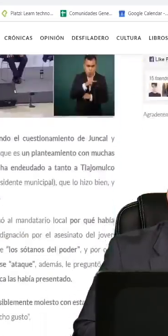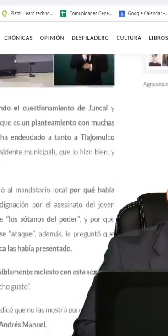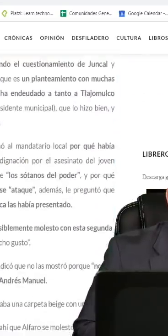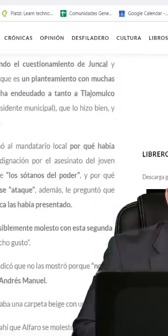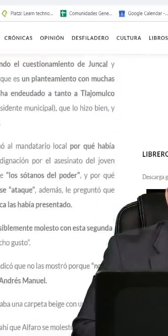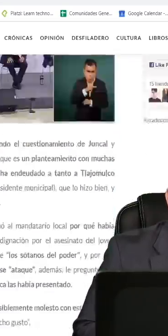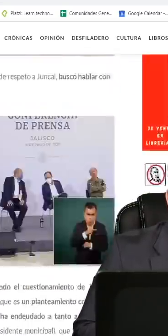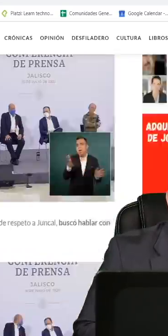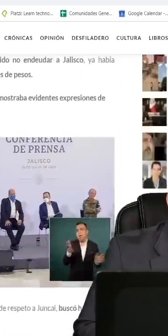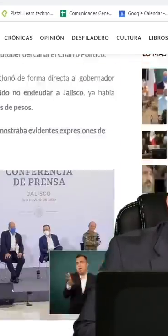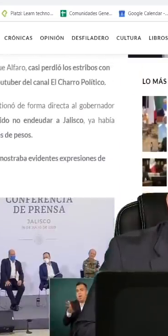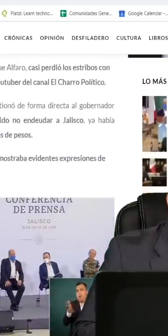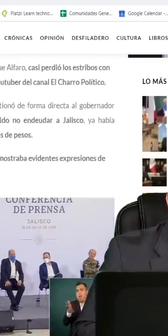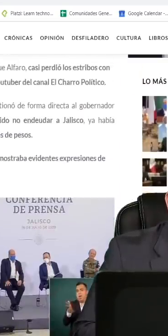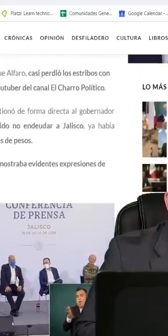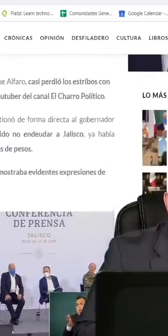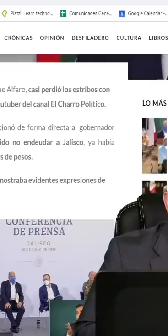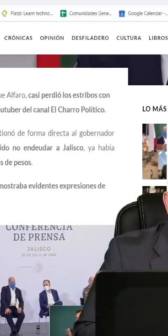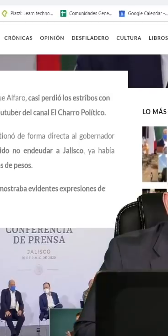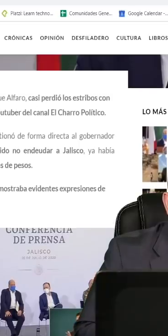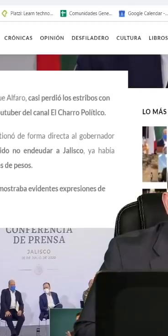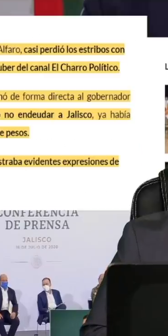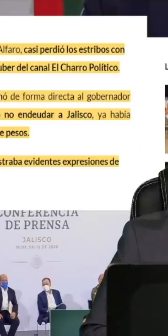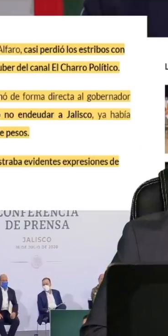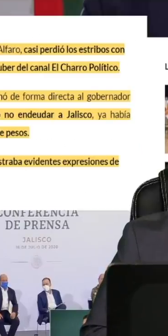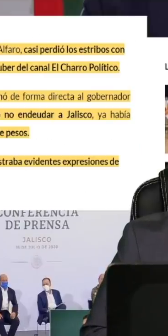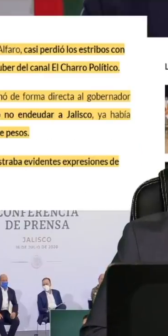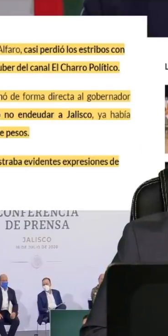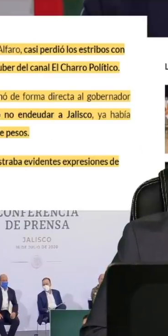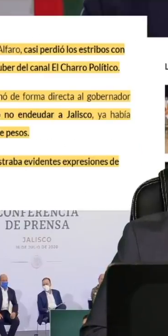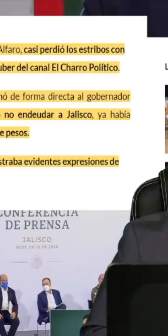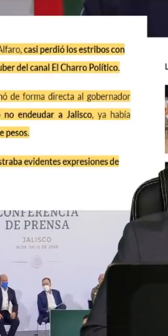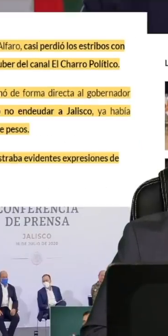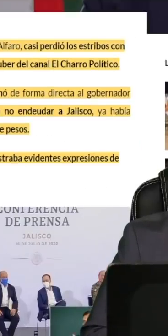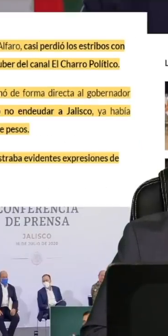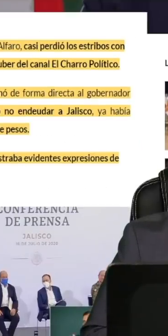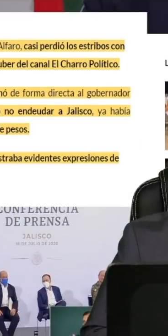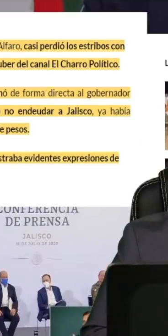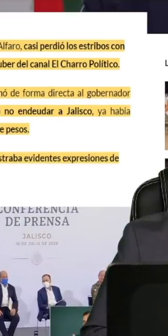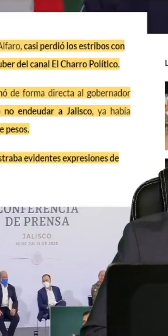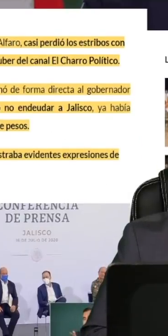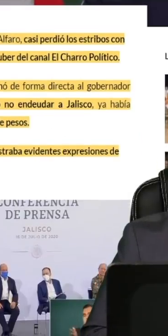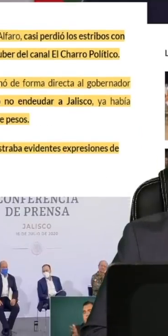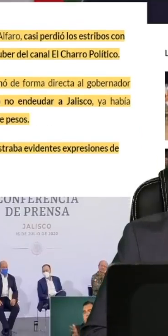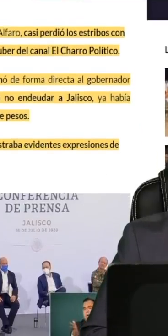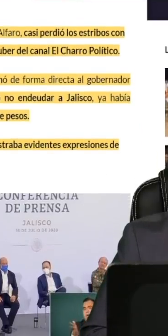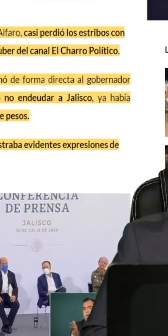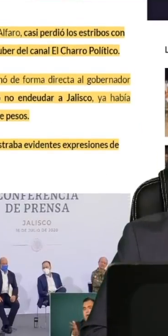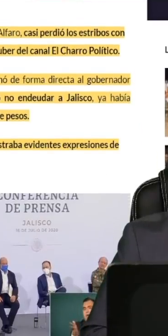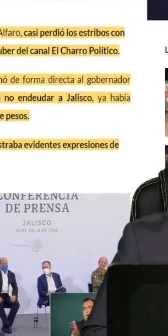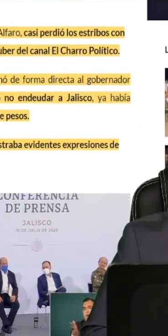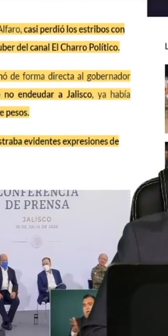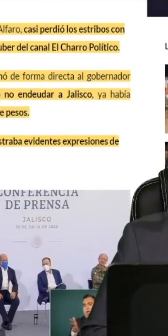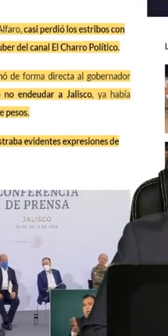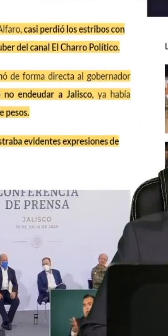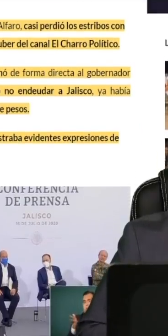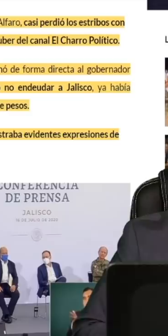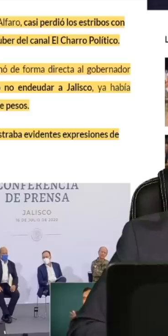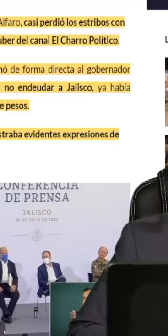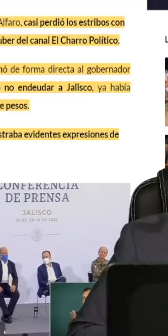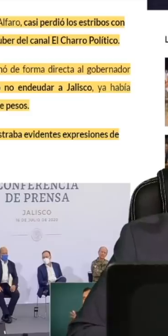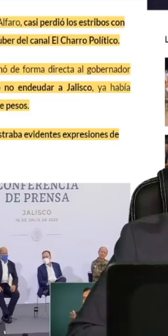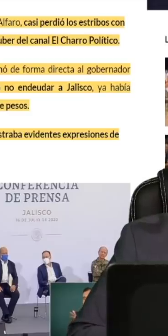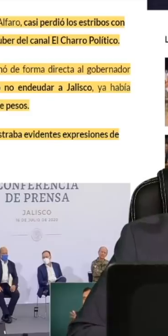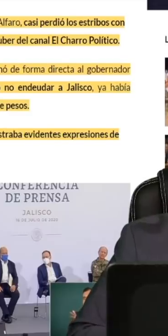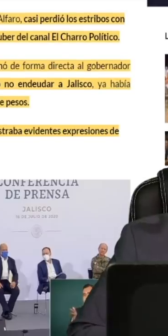la mañanera está muy interesante lo que decían hoy el gobernador enrique alfaro casi perdió los estribos con las preguntas de juncal solano